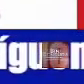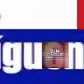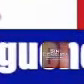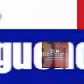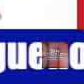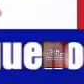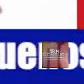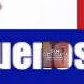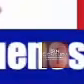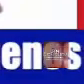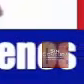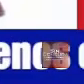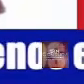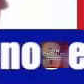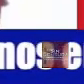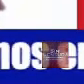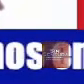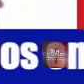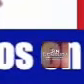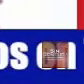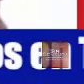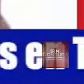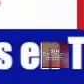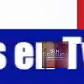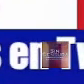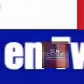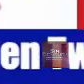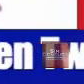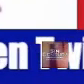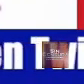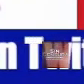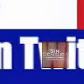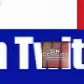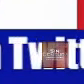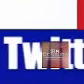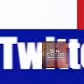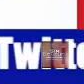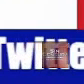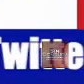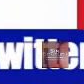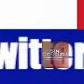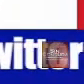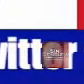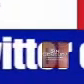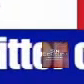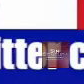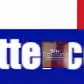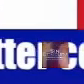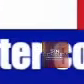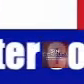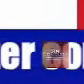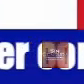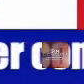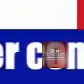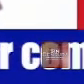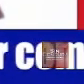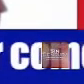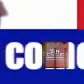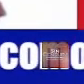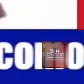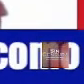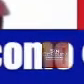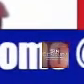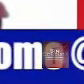de nuestras vidas y ojalá antes de concretar nuestra vida, pues podamos mirar con mucha satisfacción que avanza